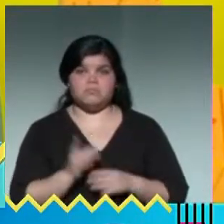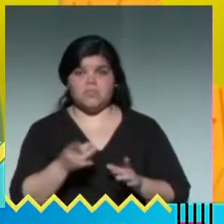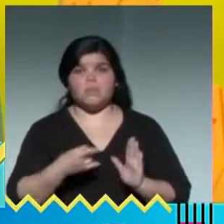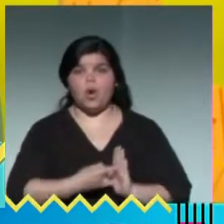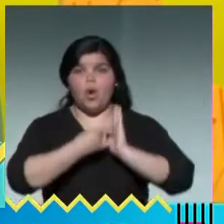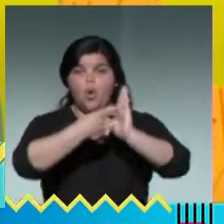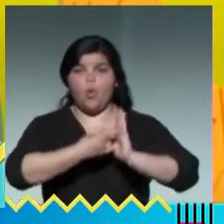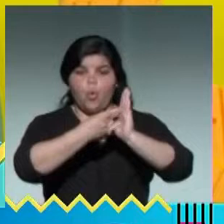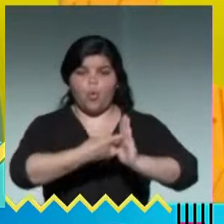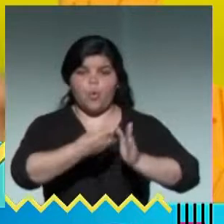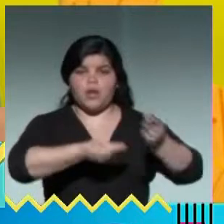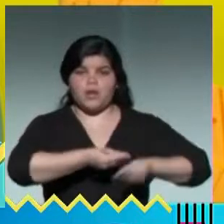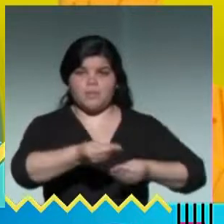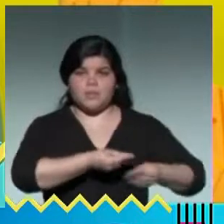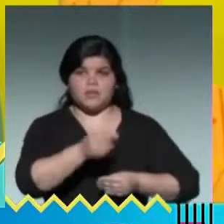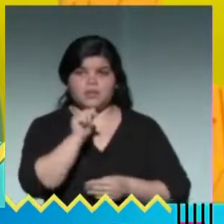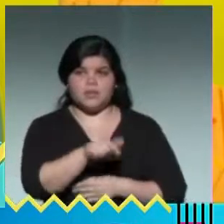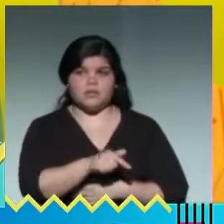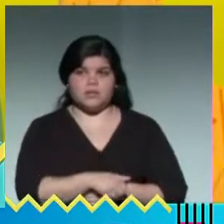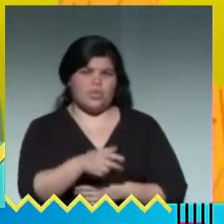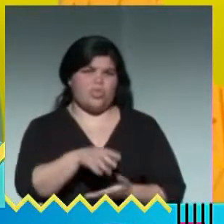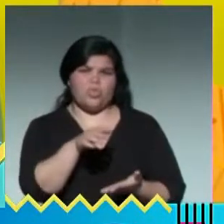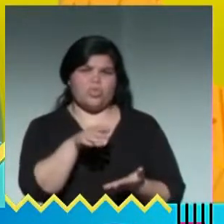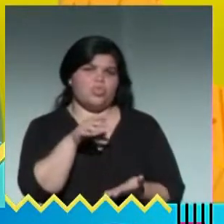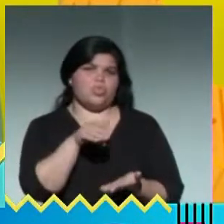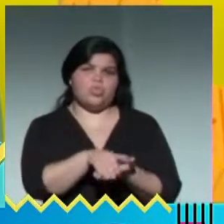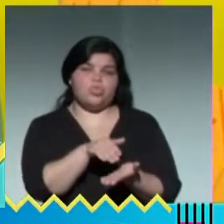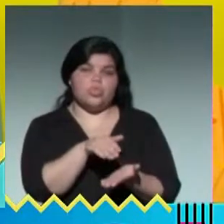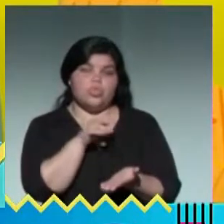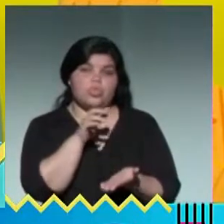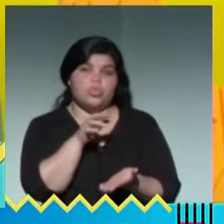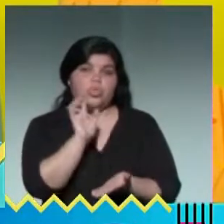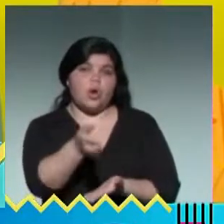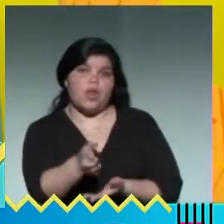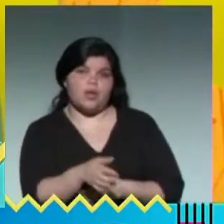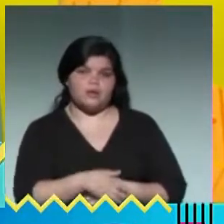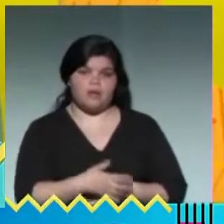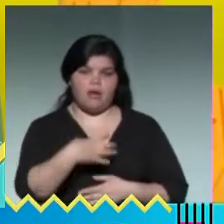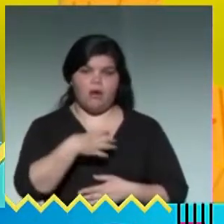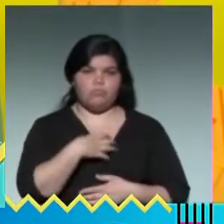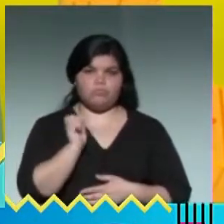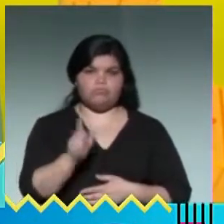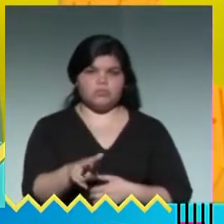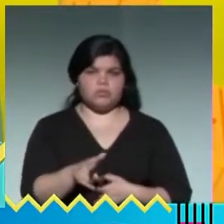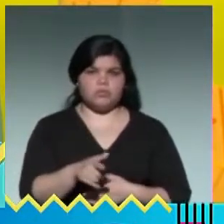está o cotiza en bolsa en decenas de miles de millones de dólares, algo descomunal, no tenga autos a su nombre, ¿sí? O